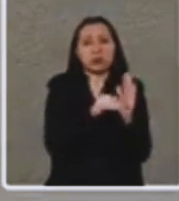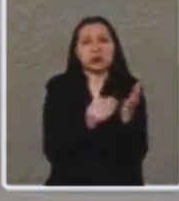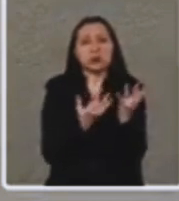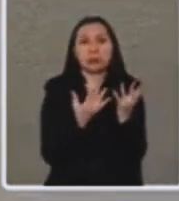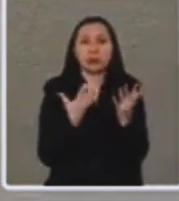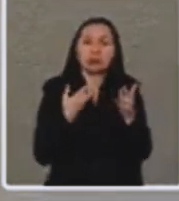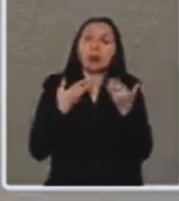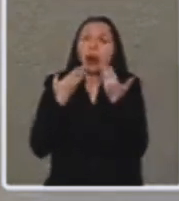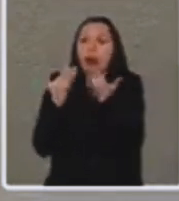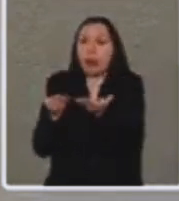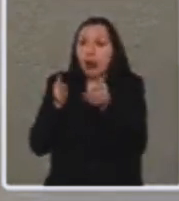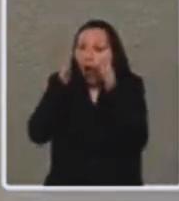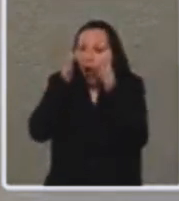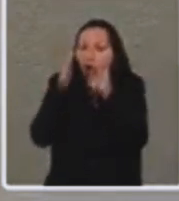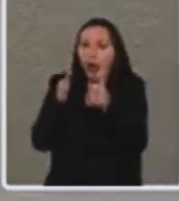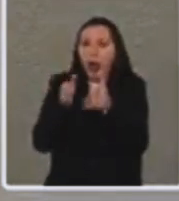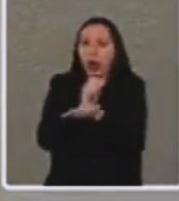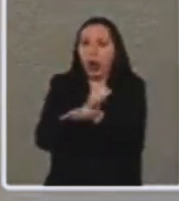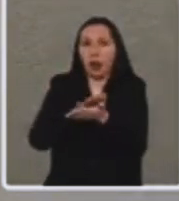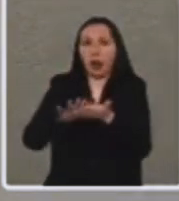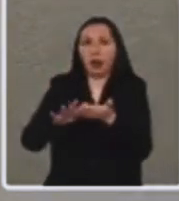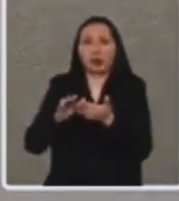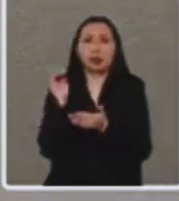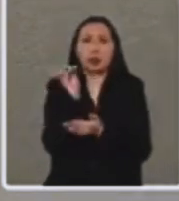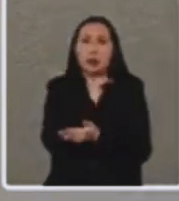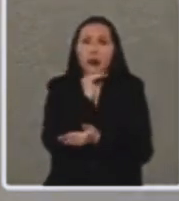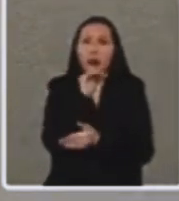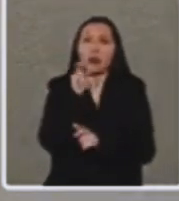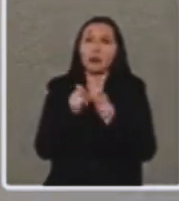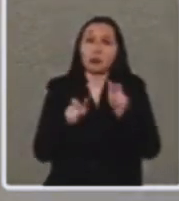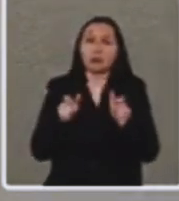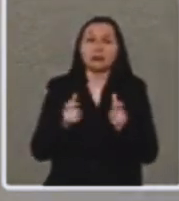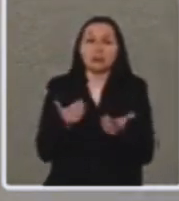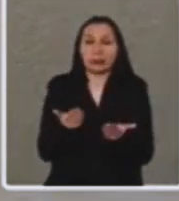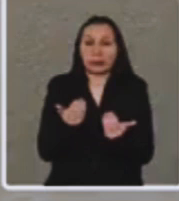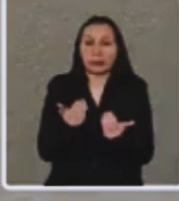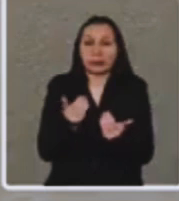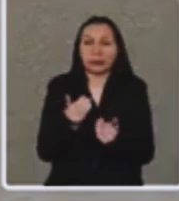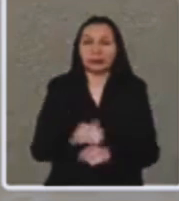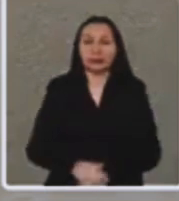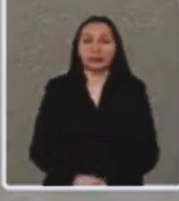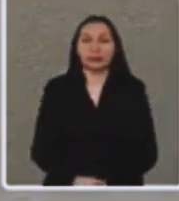espera para poder entregar atención gratuita y oportuna a quienes lo necesiten.